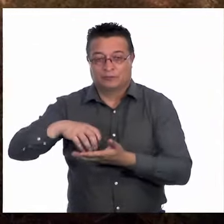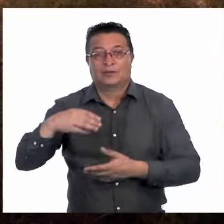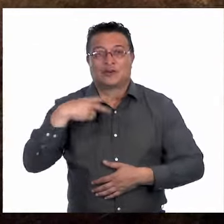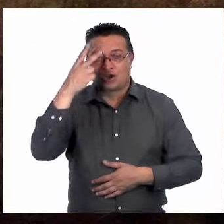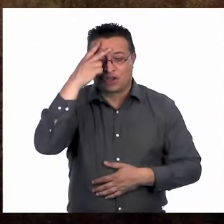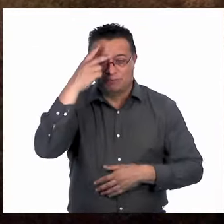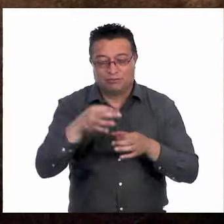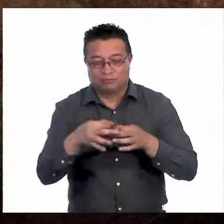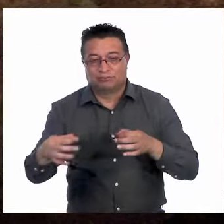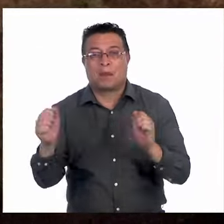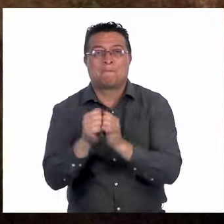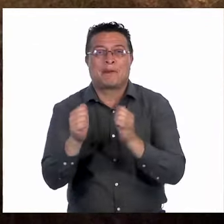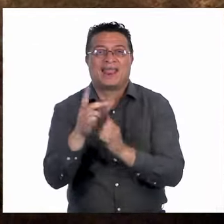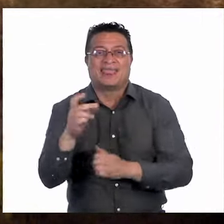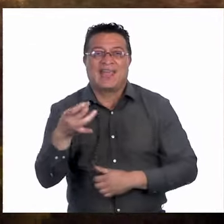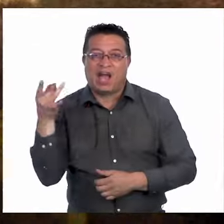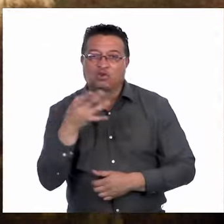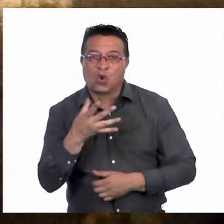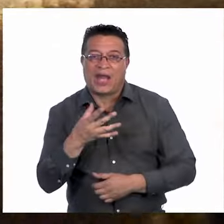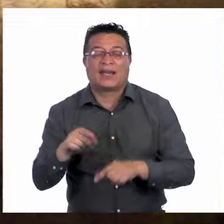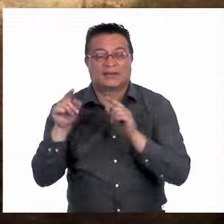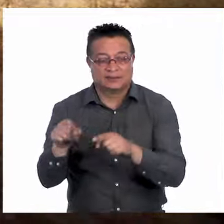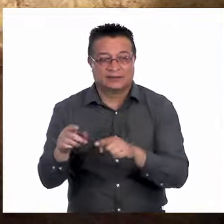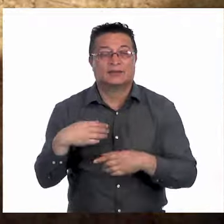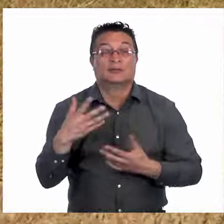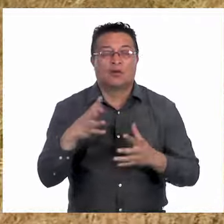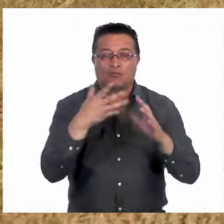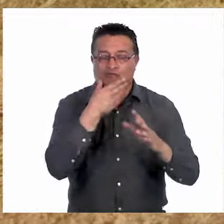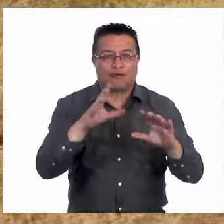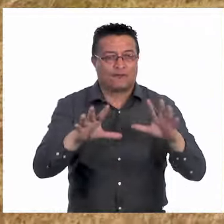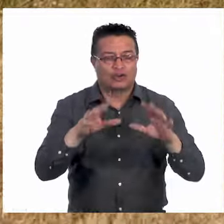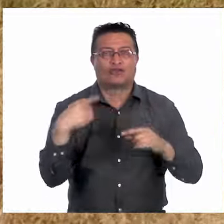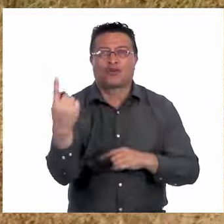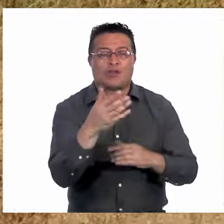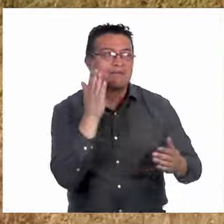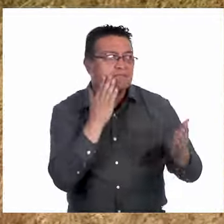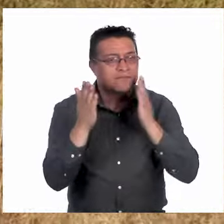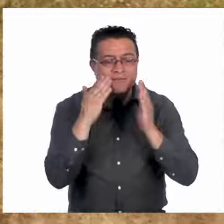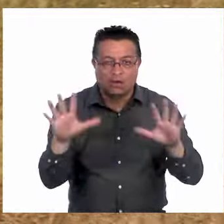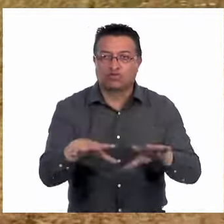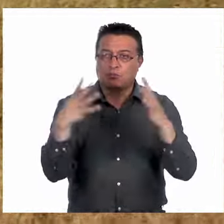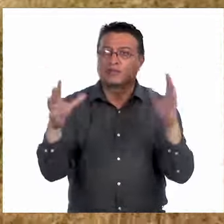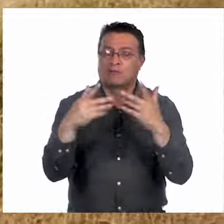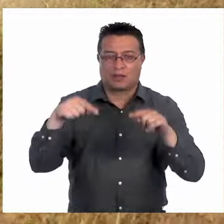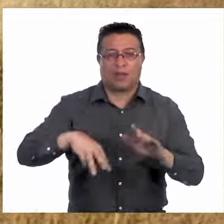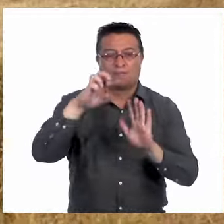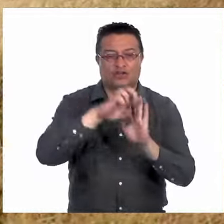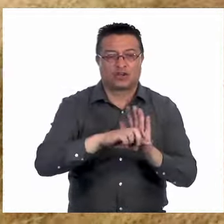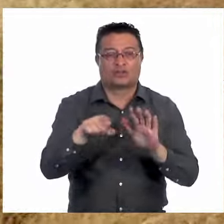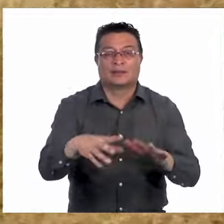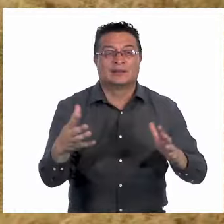Azúcar, de Coquimbo. Presentamos nuestro proyecto y a la gente le gustó y fue maravilloso ver cómo la gente se alegraba y se sorprendía con nuestro